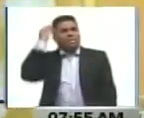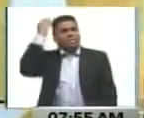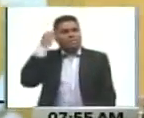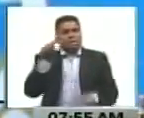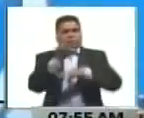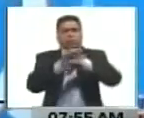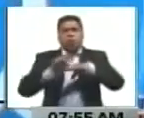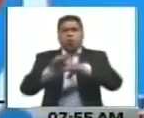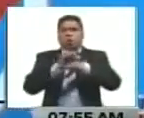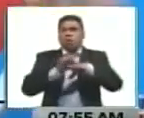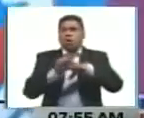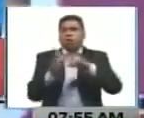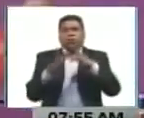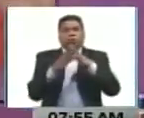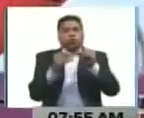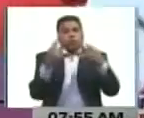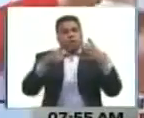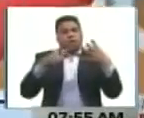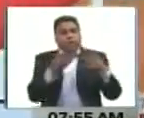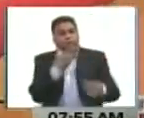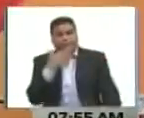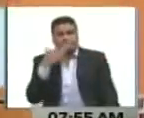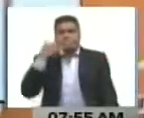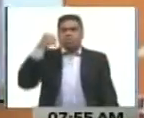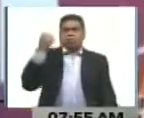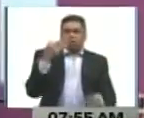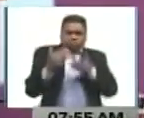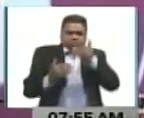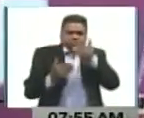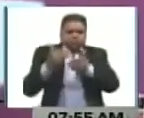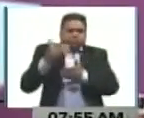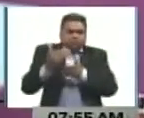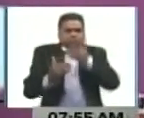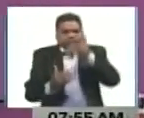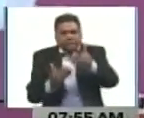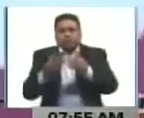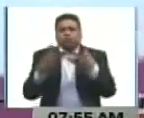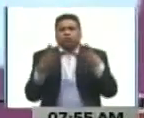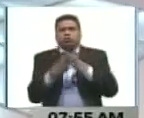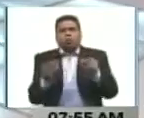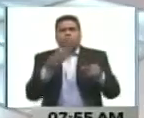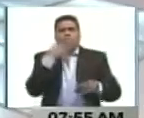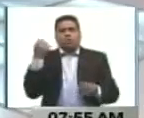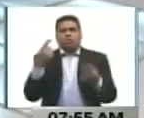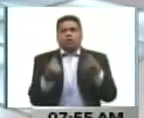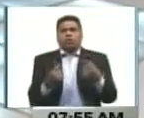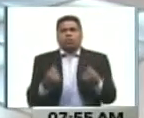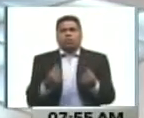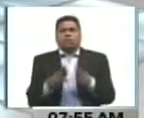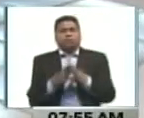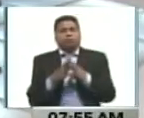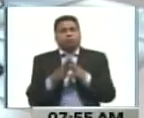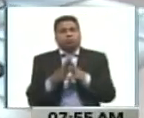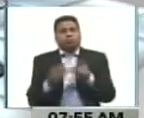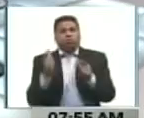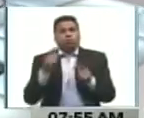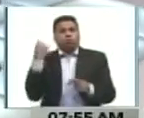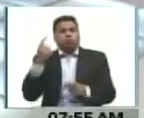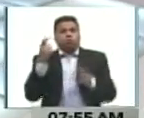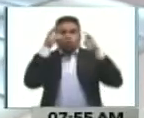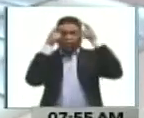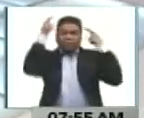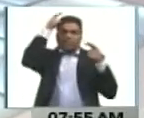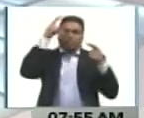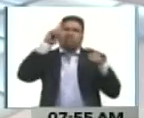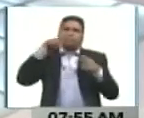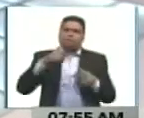gobierno, acciones para mejorar, para avanzar hacia una mejor economía y, por supuesto, hacia una mejor productividad. Ante esta batalla no solamente hace falta chavistas, sino patriotas